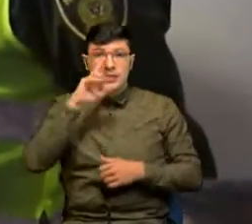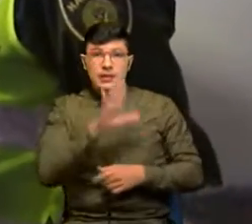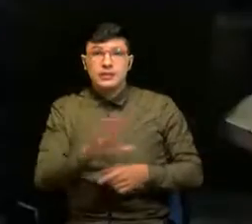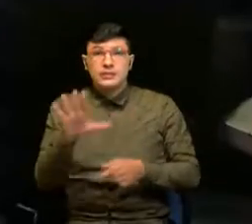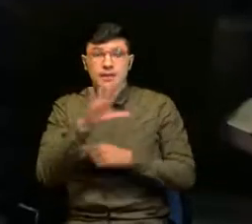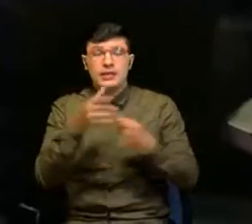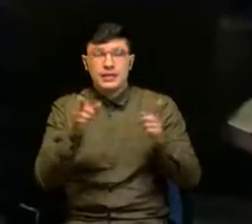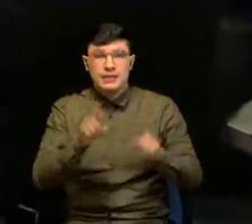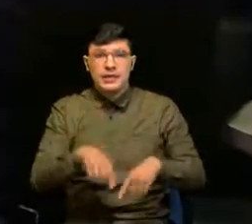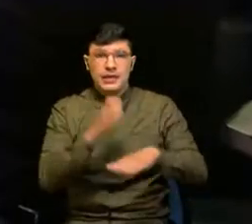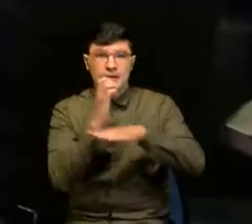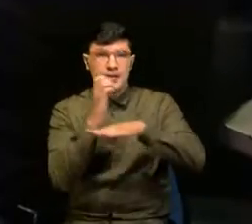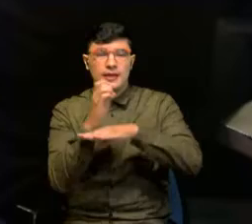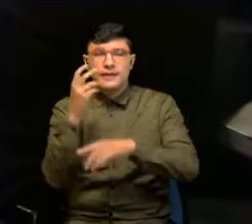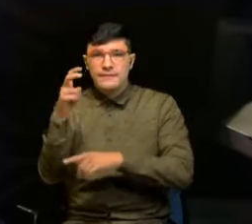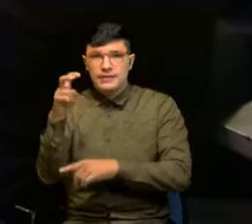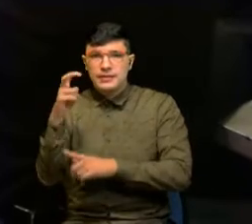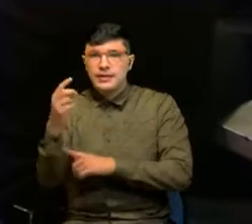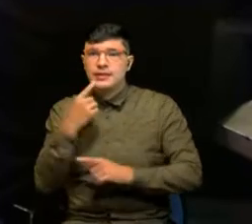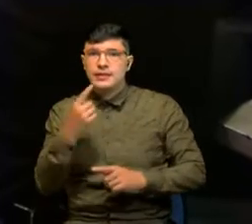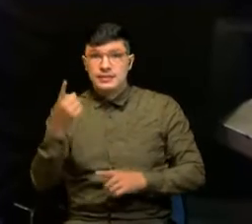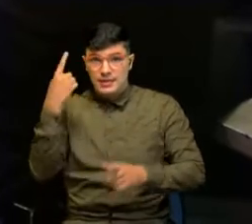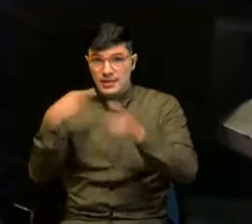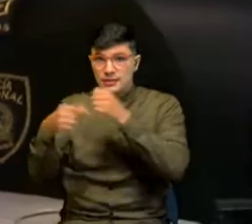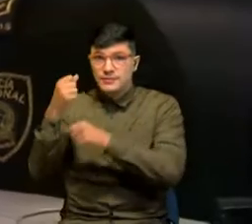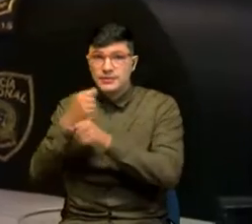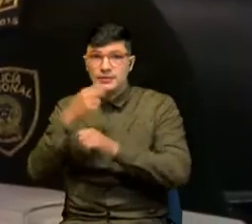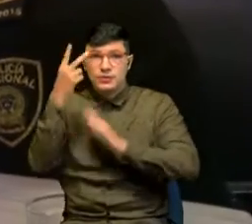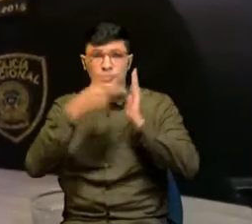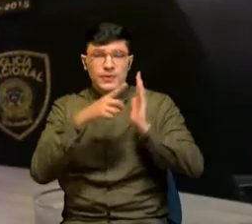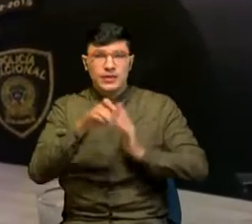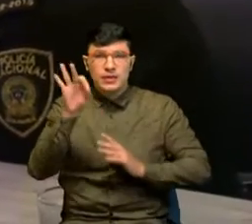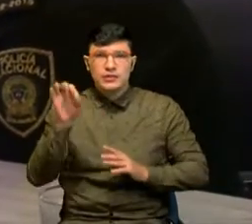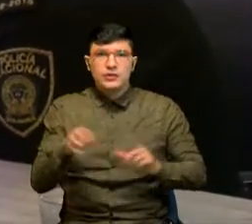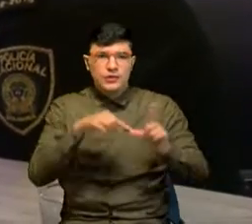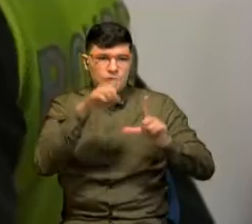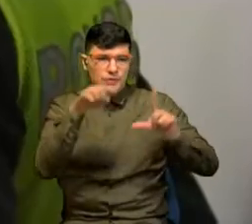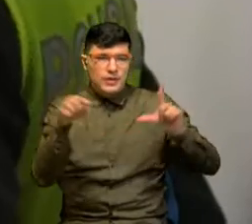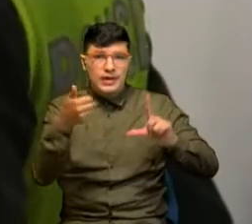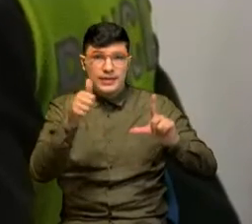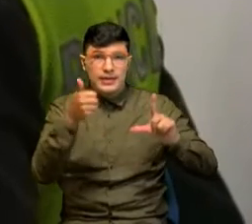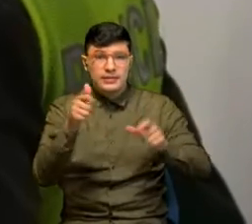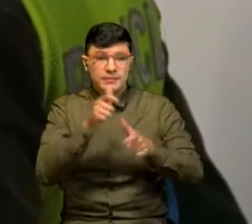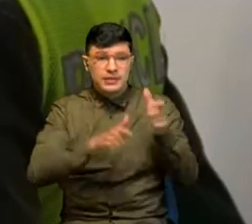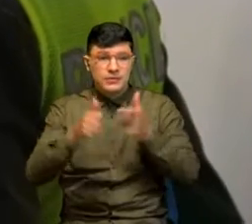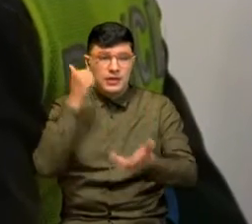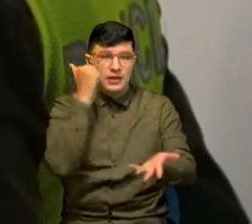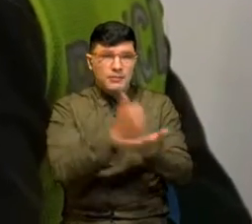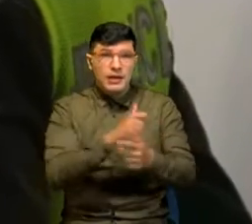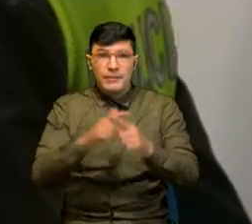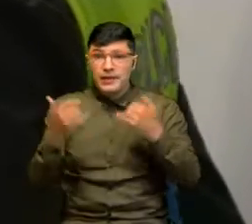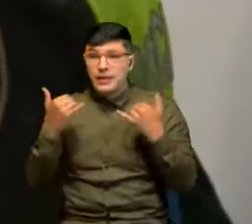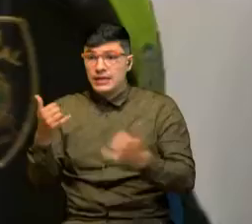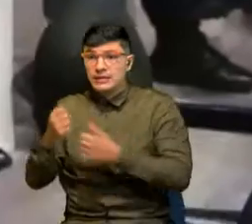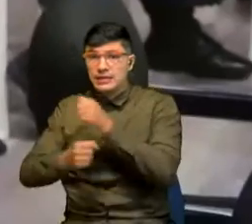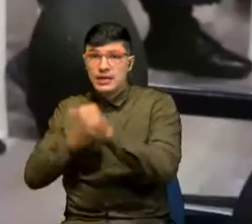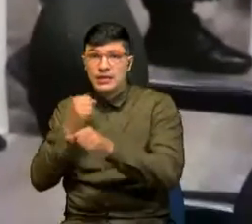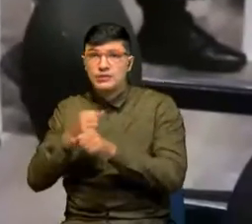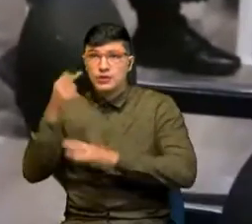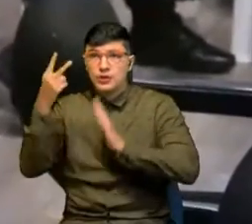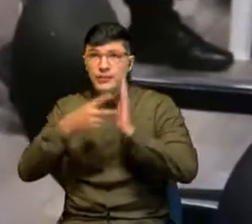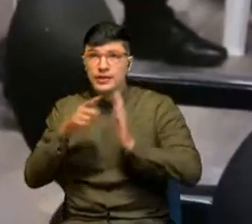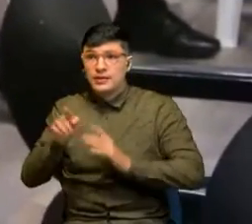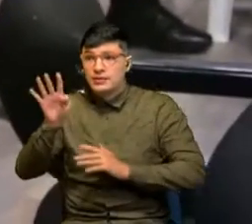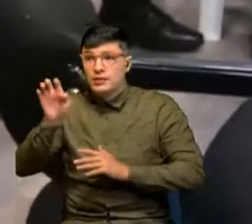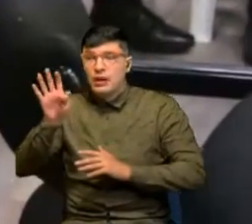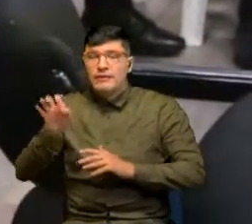Fiscalía, donde precisaron que durante el año 2018 se registraron 10 homicidios y en lo que va corrido de 2019, 7 casos han